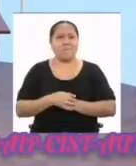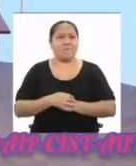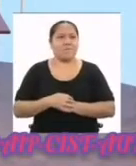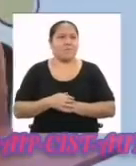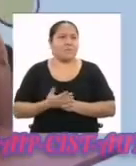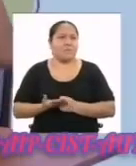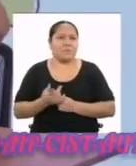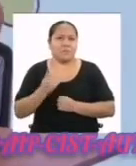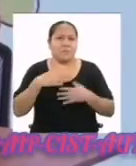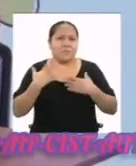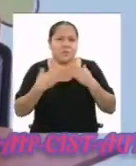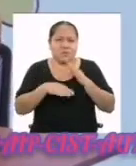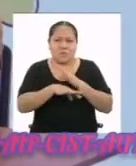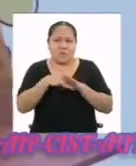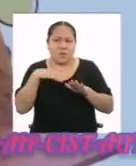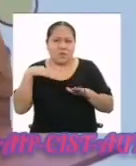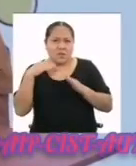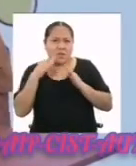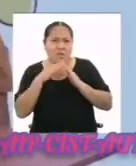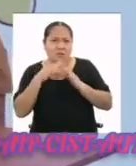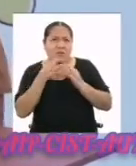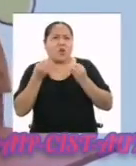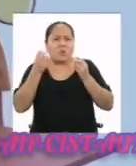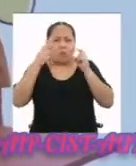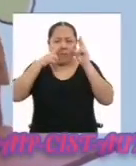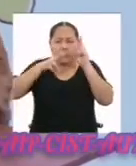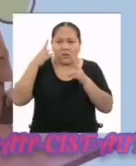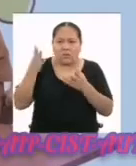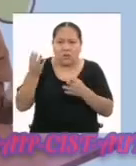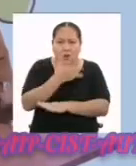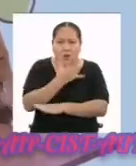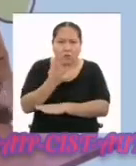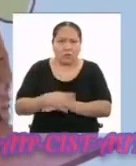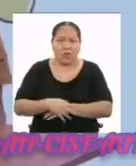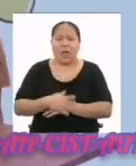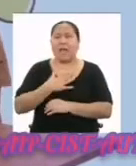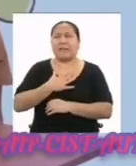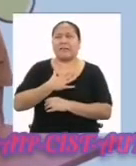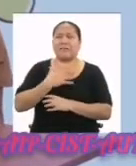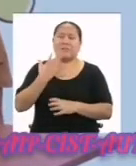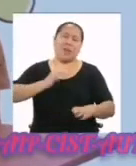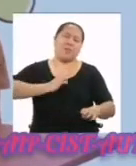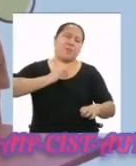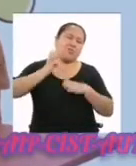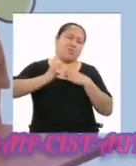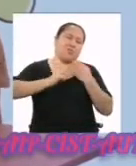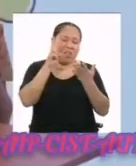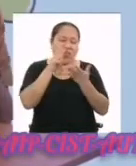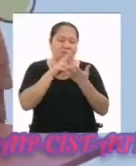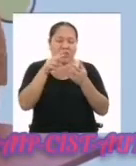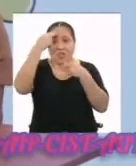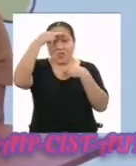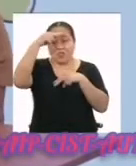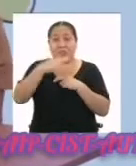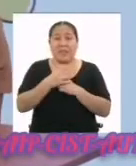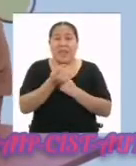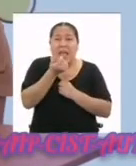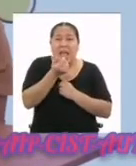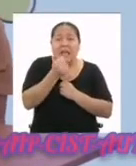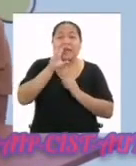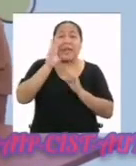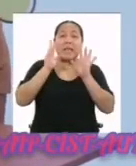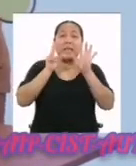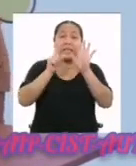podemos salir de casa. Ay, che, es verdad. Es que me emocioné leyendo esa noticia que decía que casi el 60%